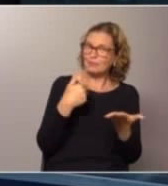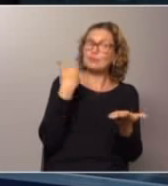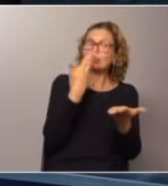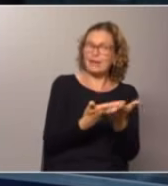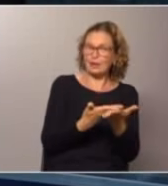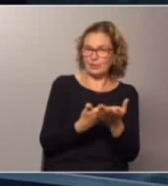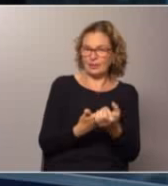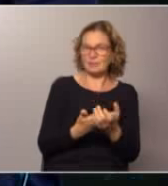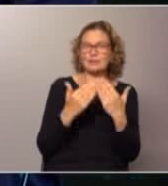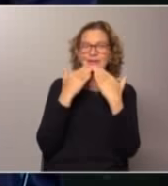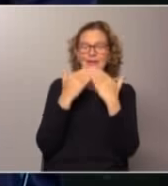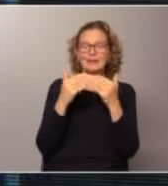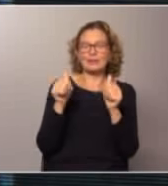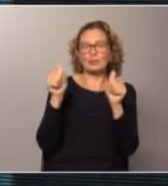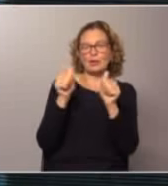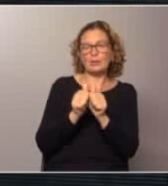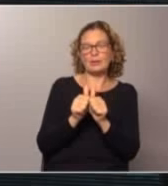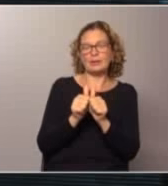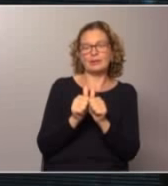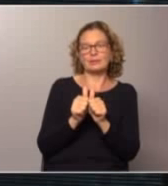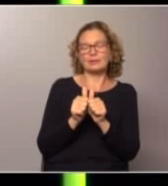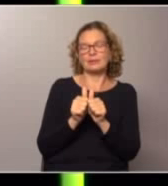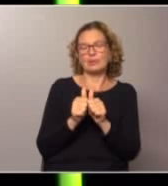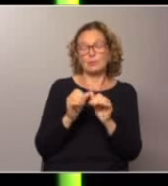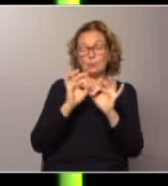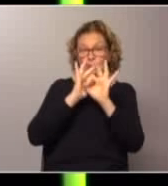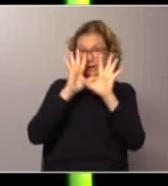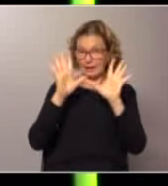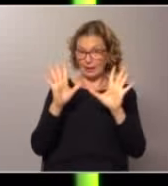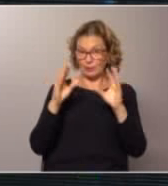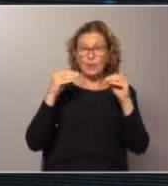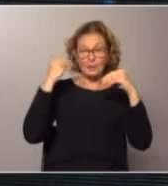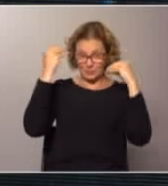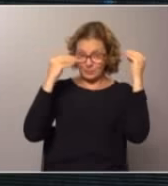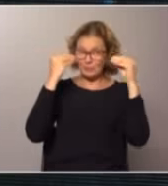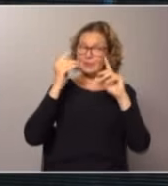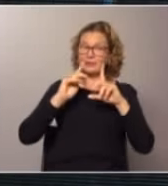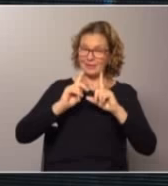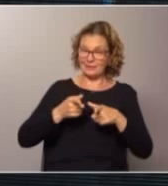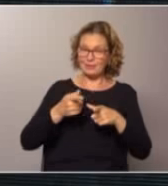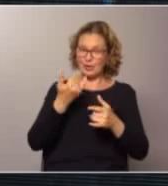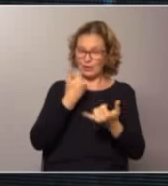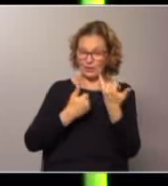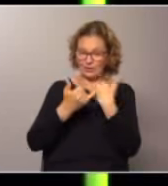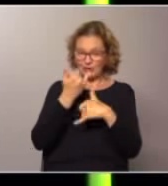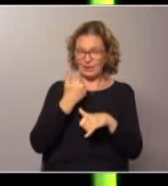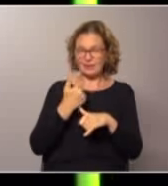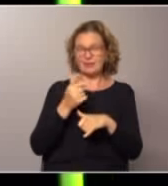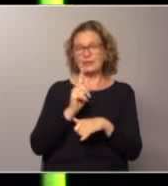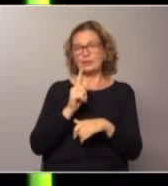jose muchas gracias fue muy esclarecedor y muy preocupante también nos contaste